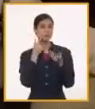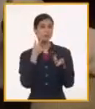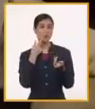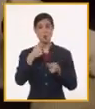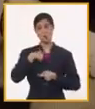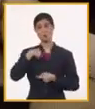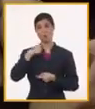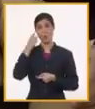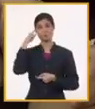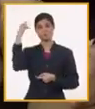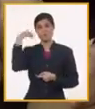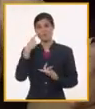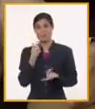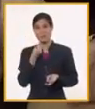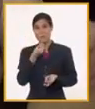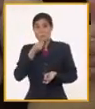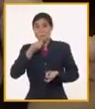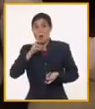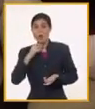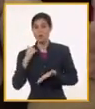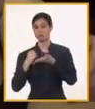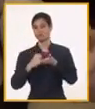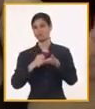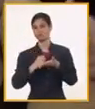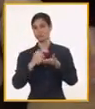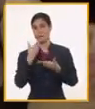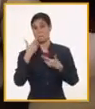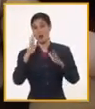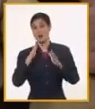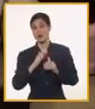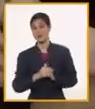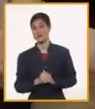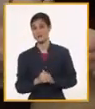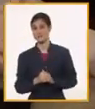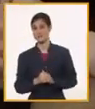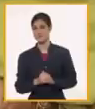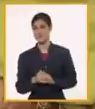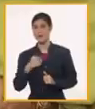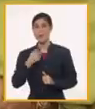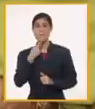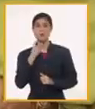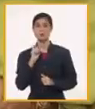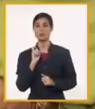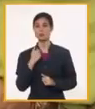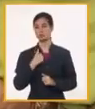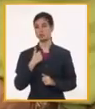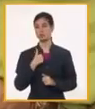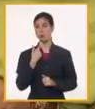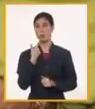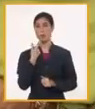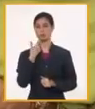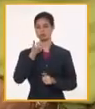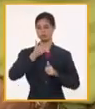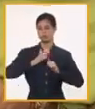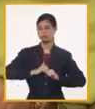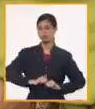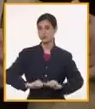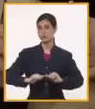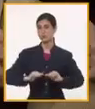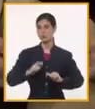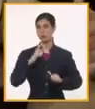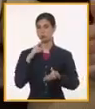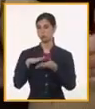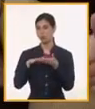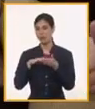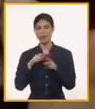y me parece que puedo ayudar más. Entonces, caigo en que yo era soltero, yo no tenía hijos. ¿Usted no se había casado todavía? No, y que